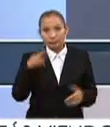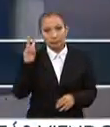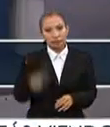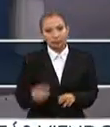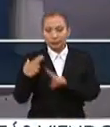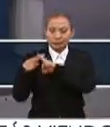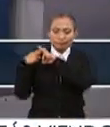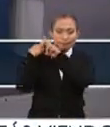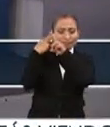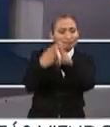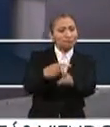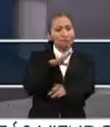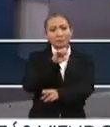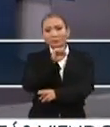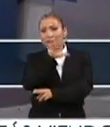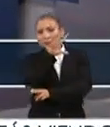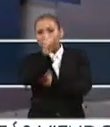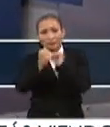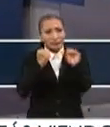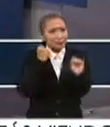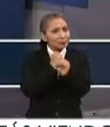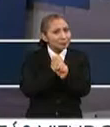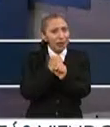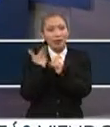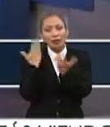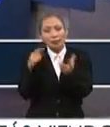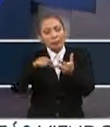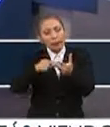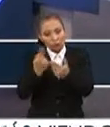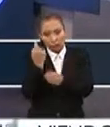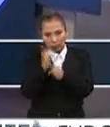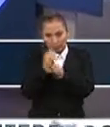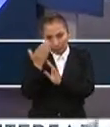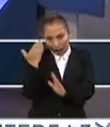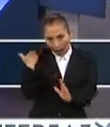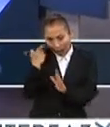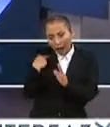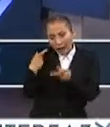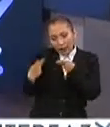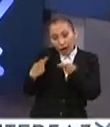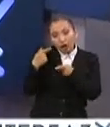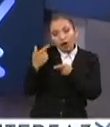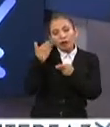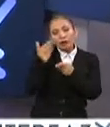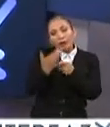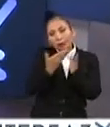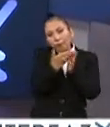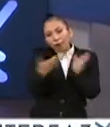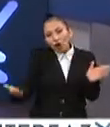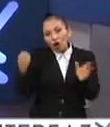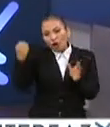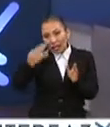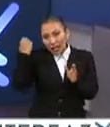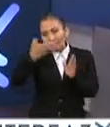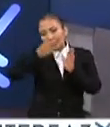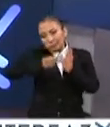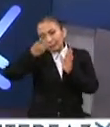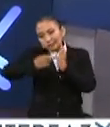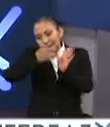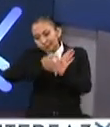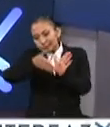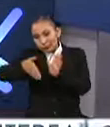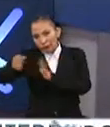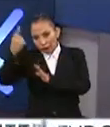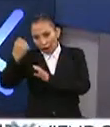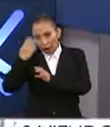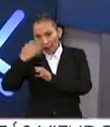realmente conmemorando estos 65 años. Comenzamos la semana pasada con un ciclo conmemorativo de conferencias,